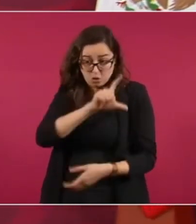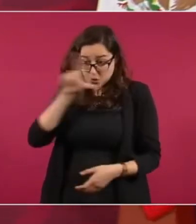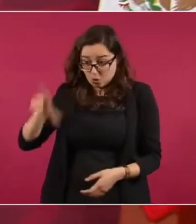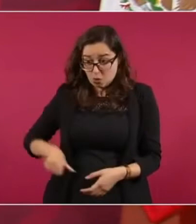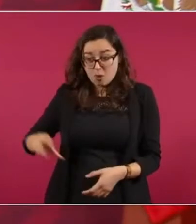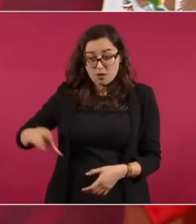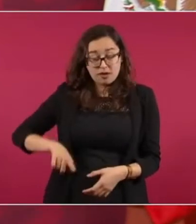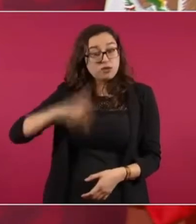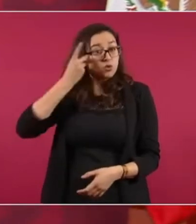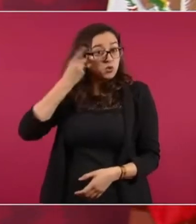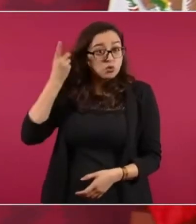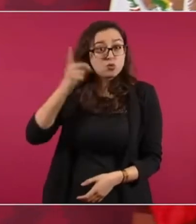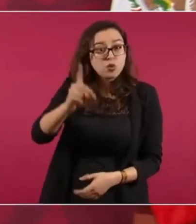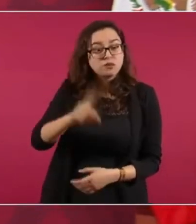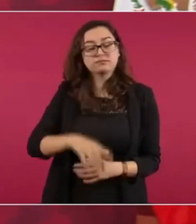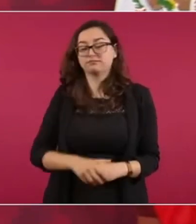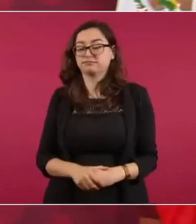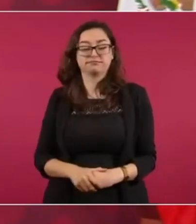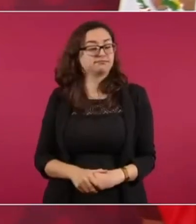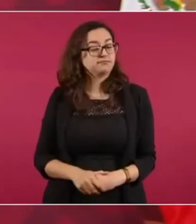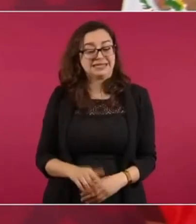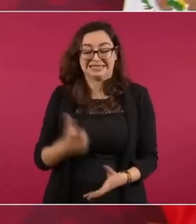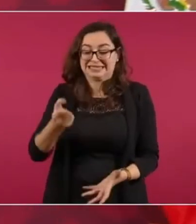es dinero del pueblo, es dinero sagrado.